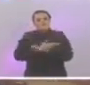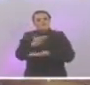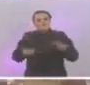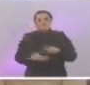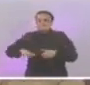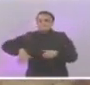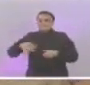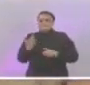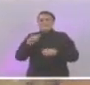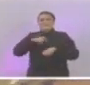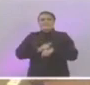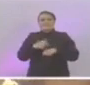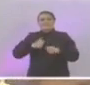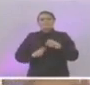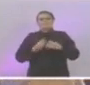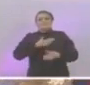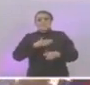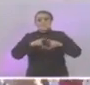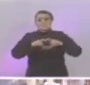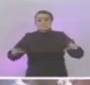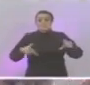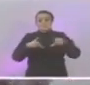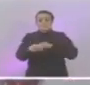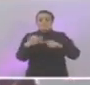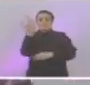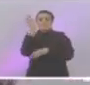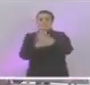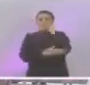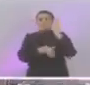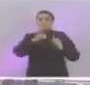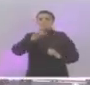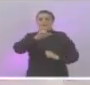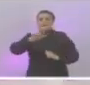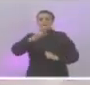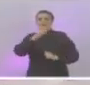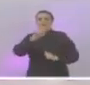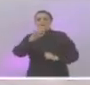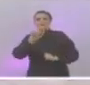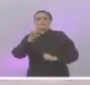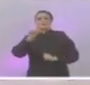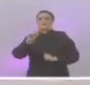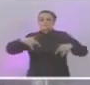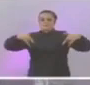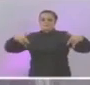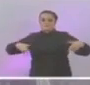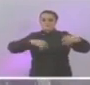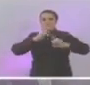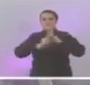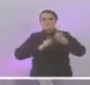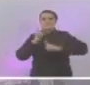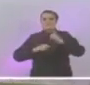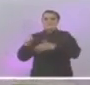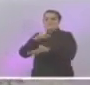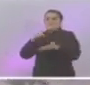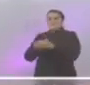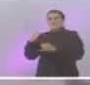días recientes inauguré el nuevo Parque Azares, que cuenta con 20 canchas deportivas, áreas